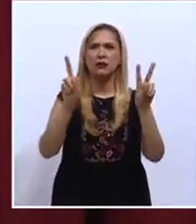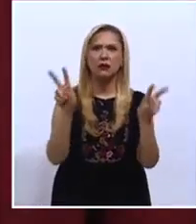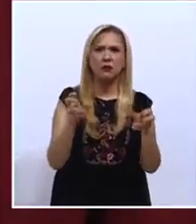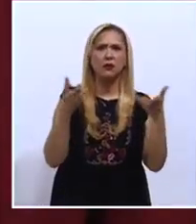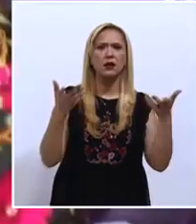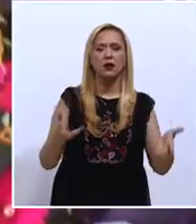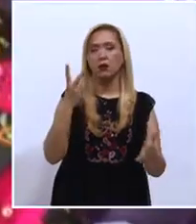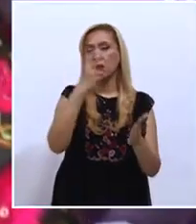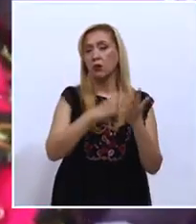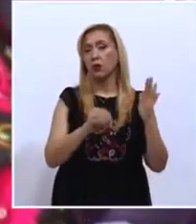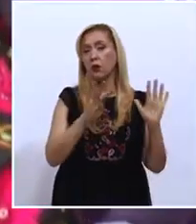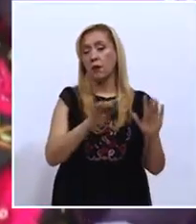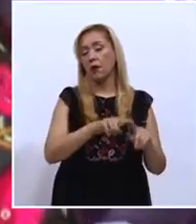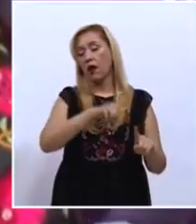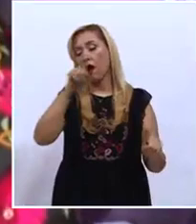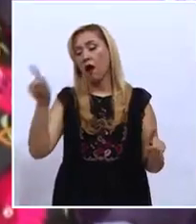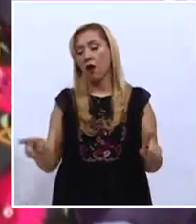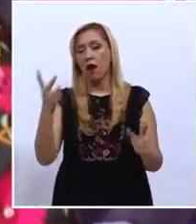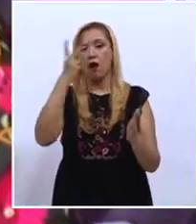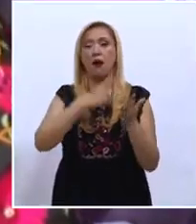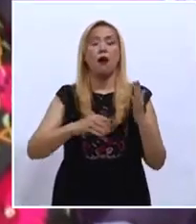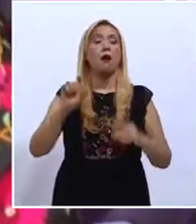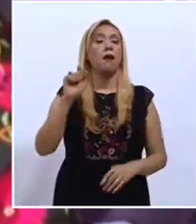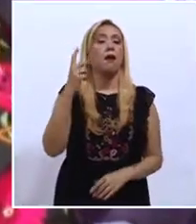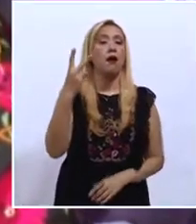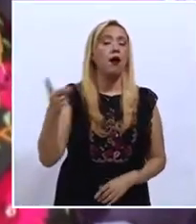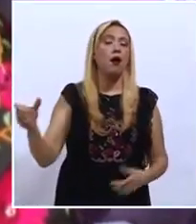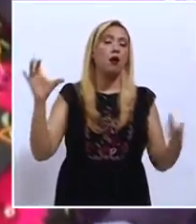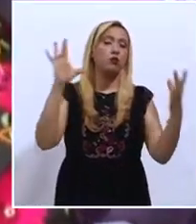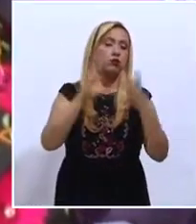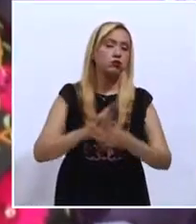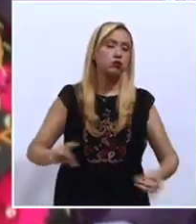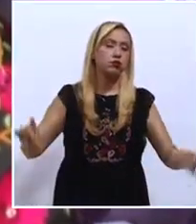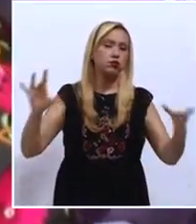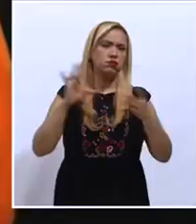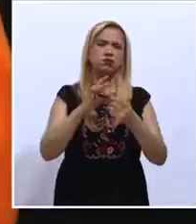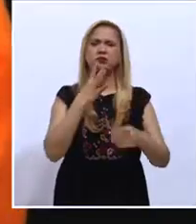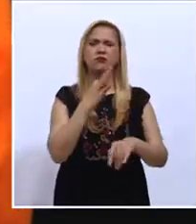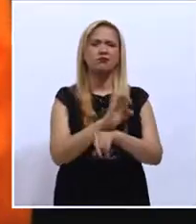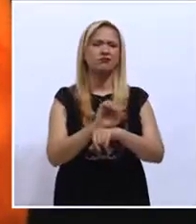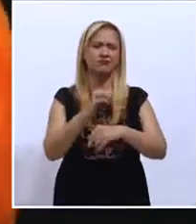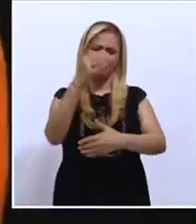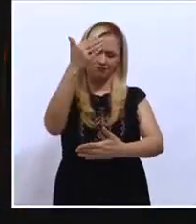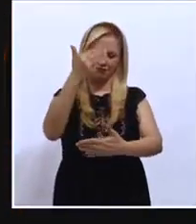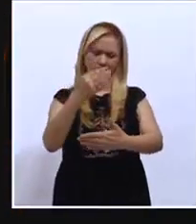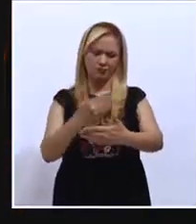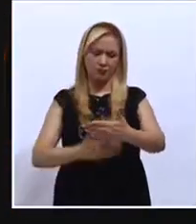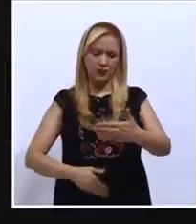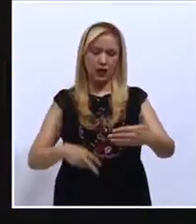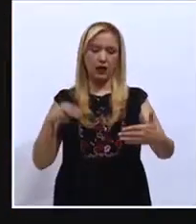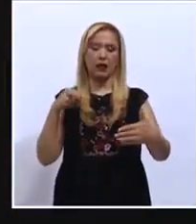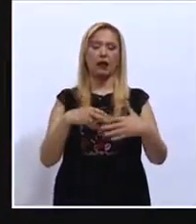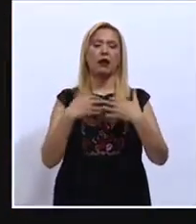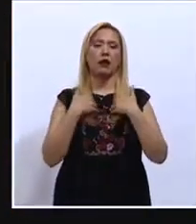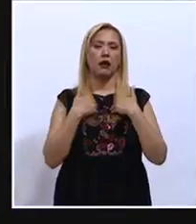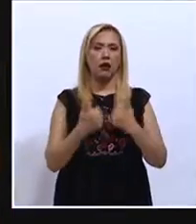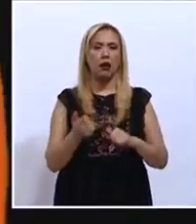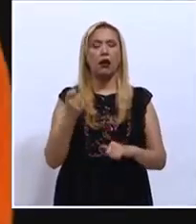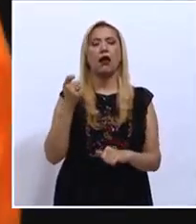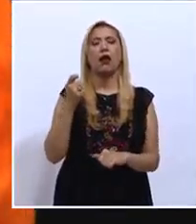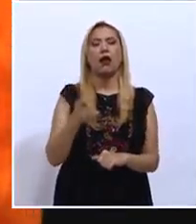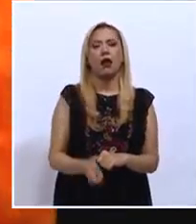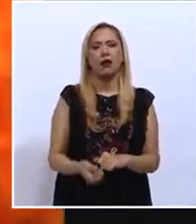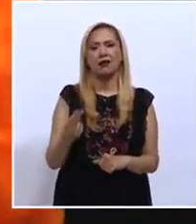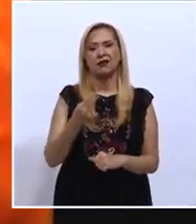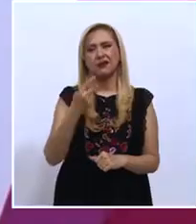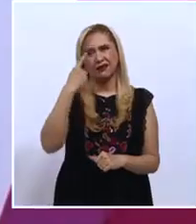del 2019 al 2022, explicadas de manera gráfica y sencilla, para contar con un antecedente que permita seguir